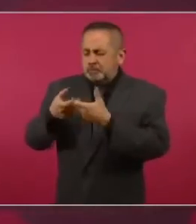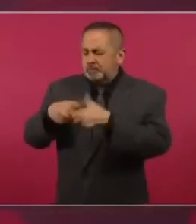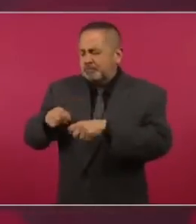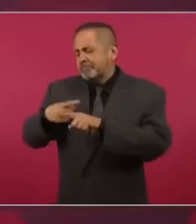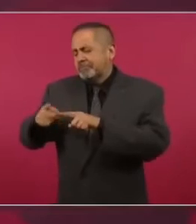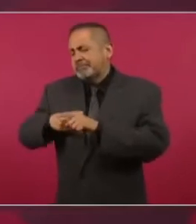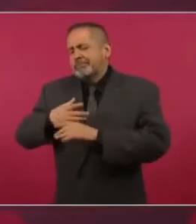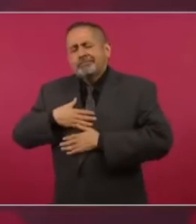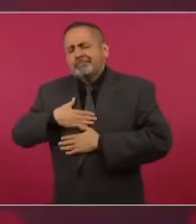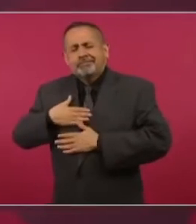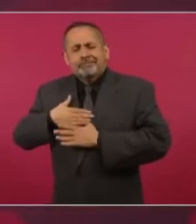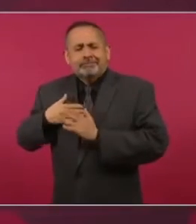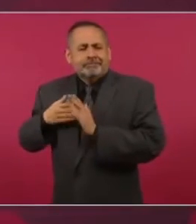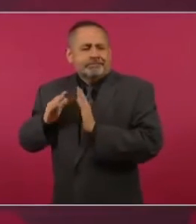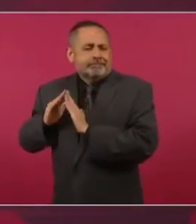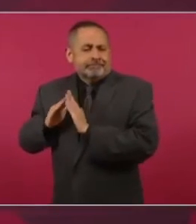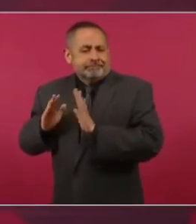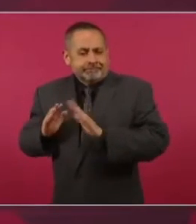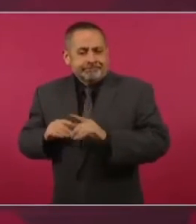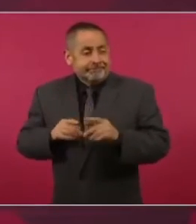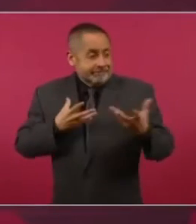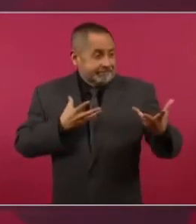cosas así.